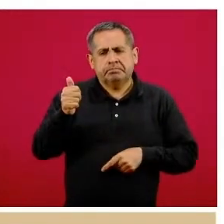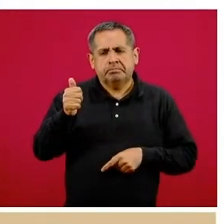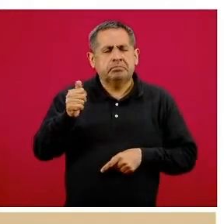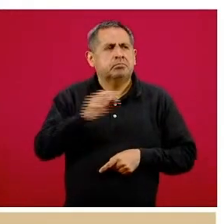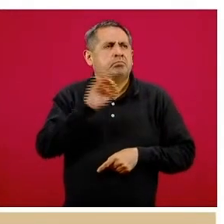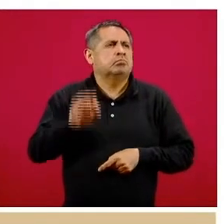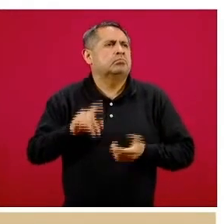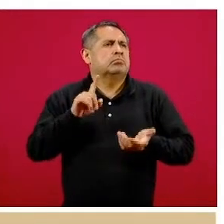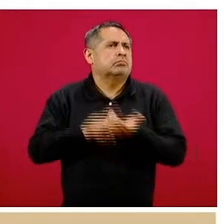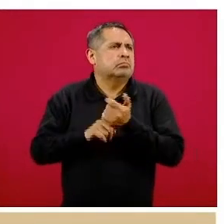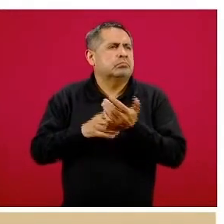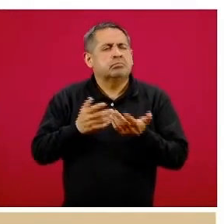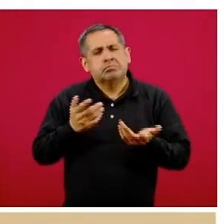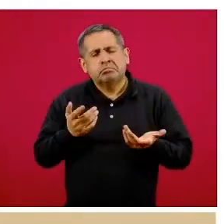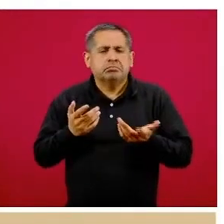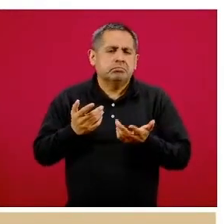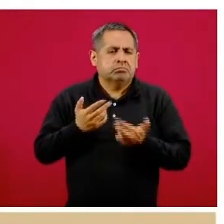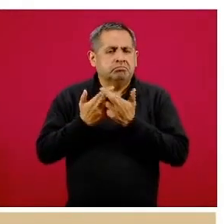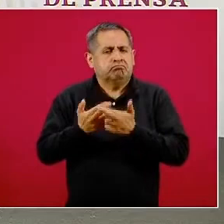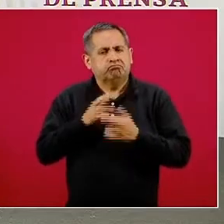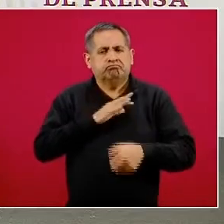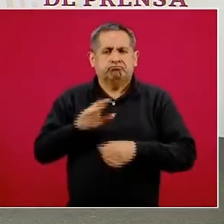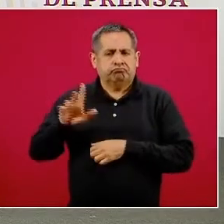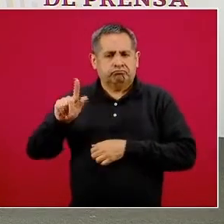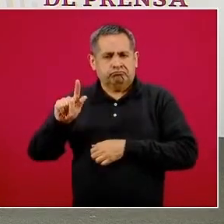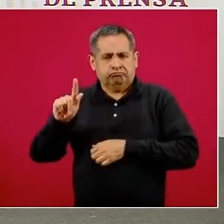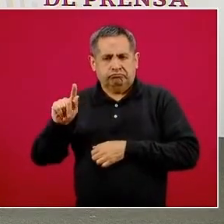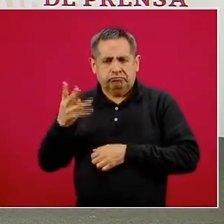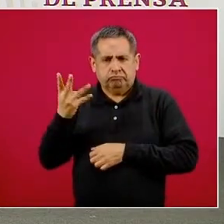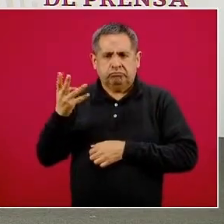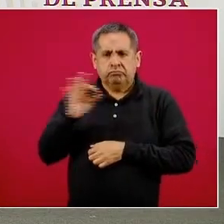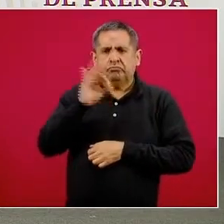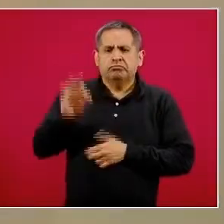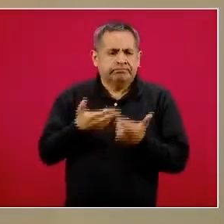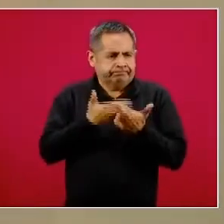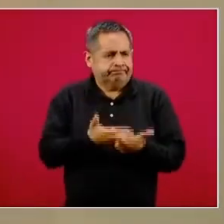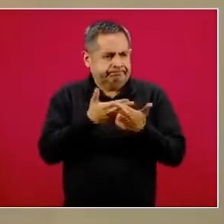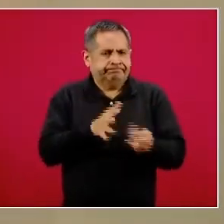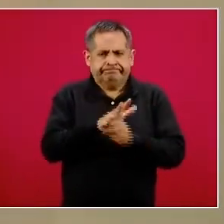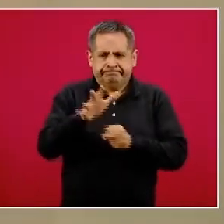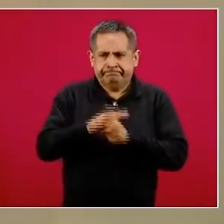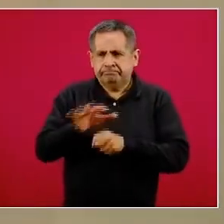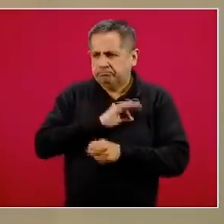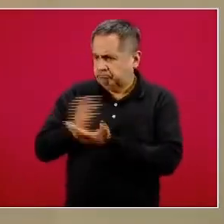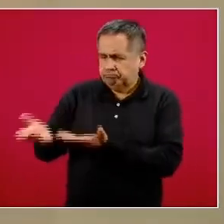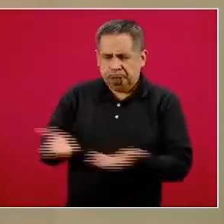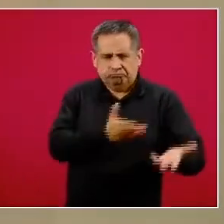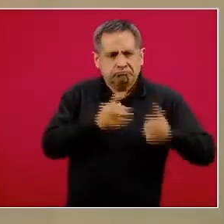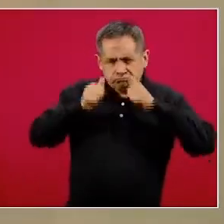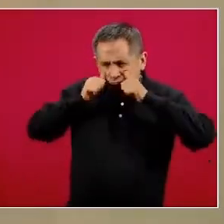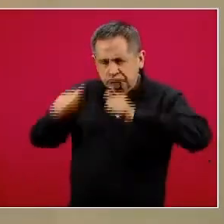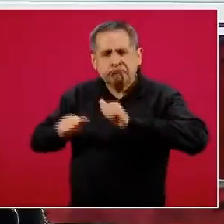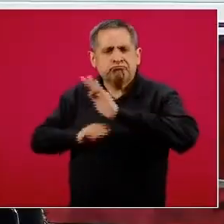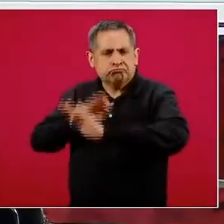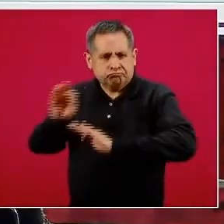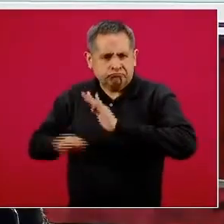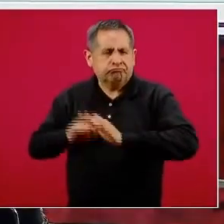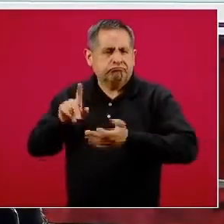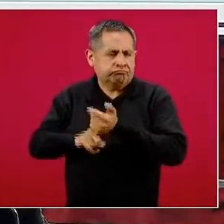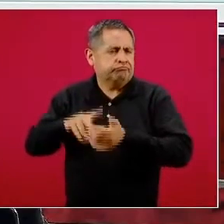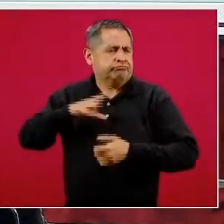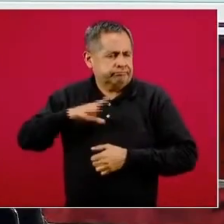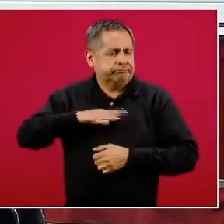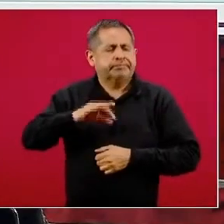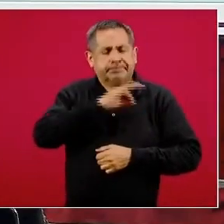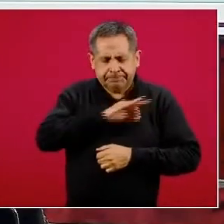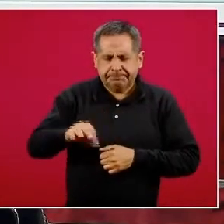es decir, una disponibilidad del 74% del total de 28.407 camas que